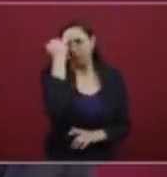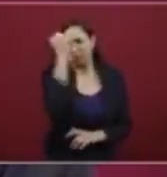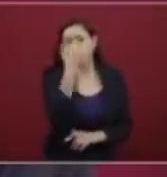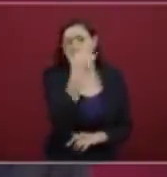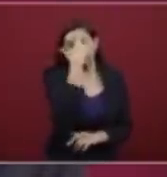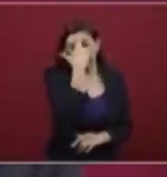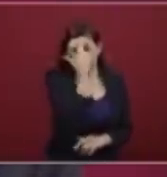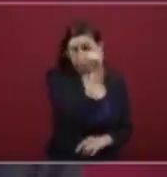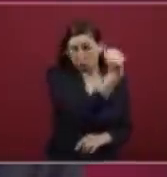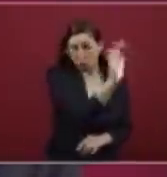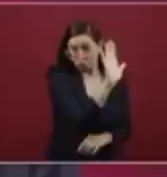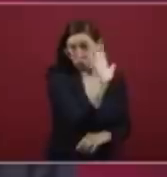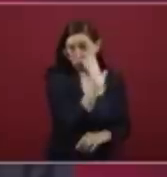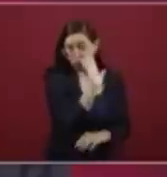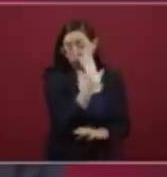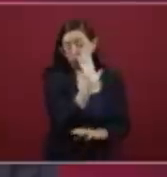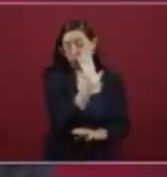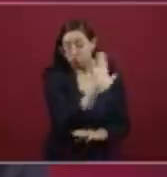pero nosotros